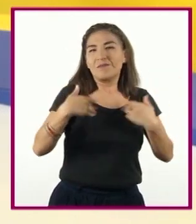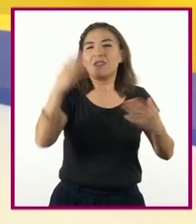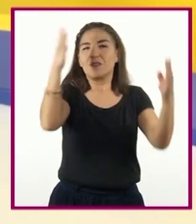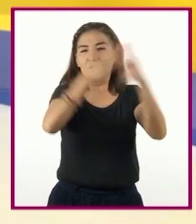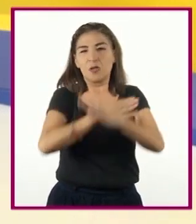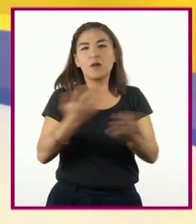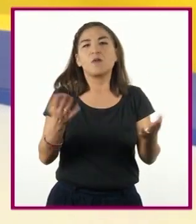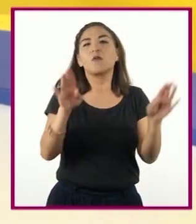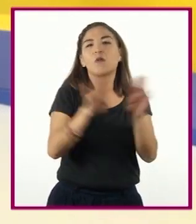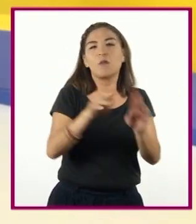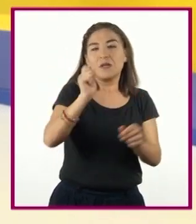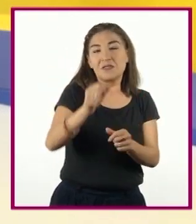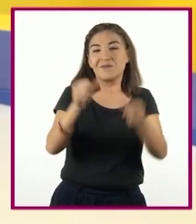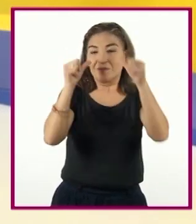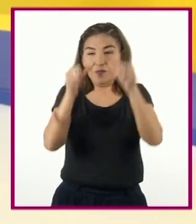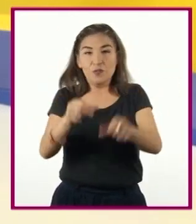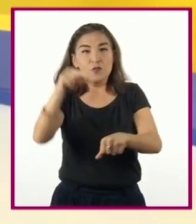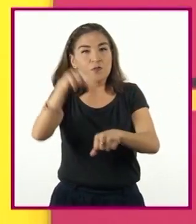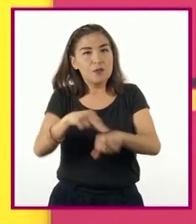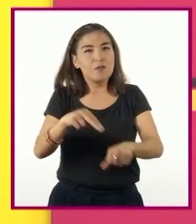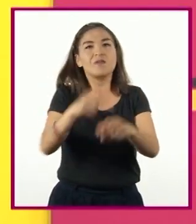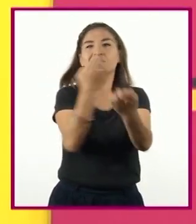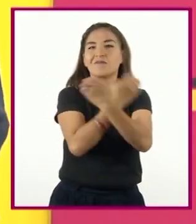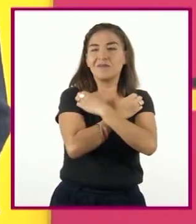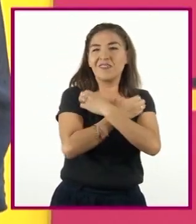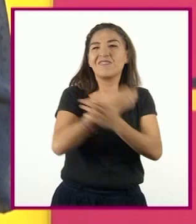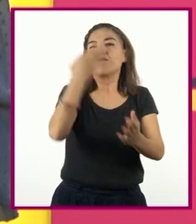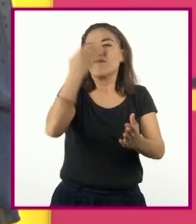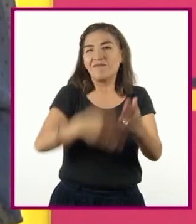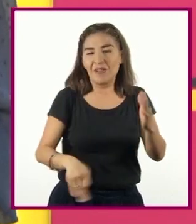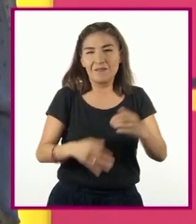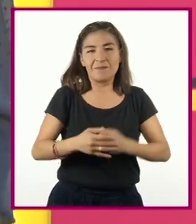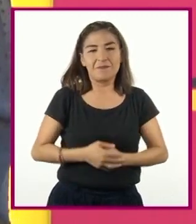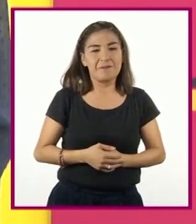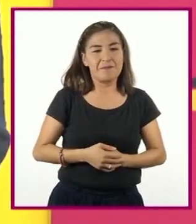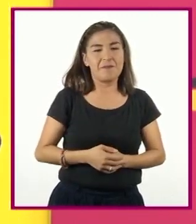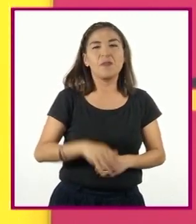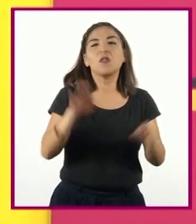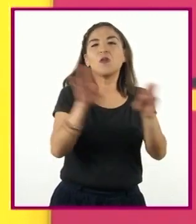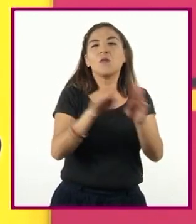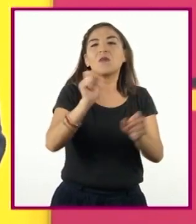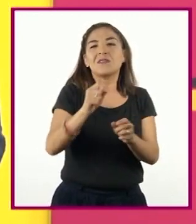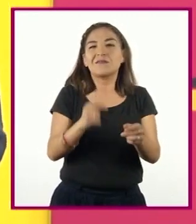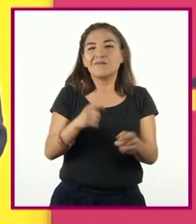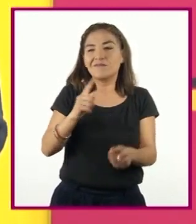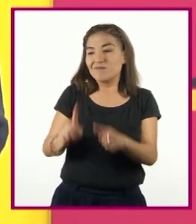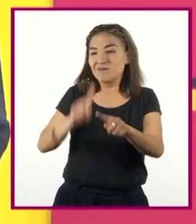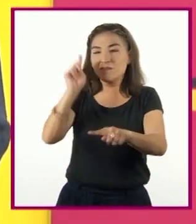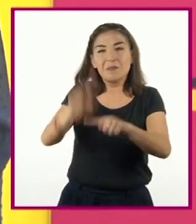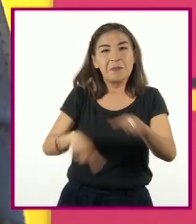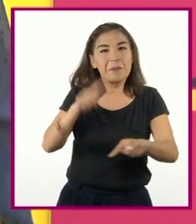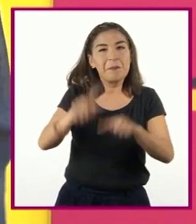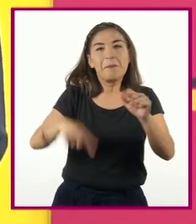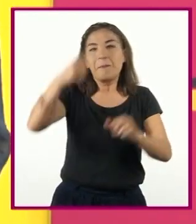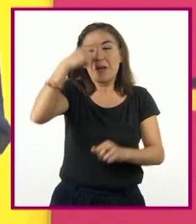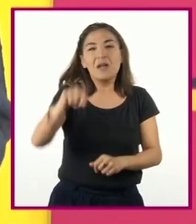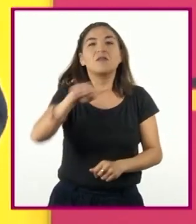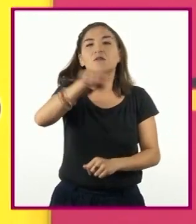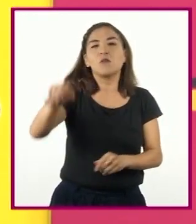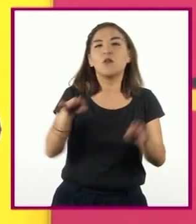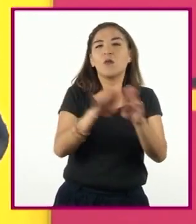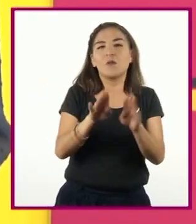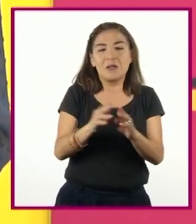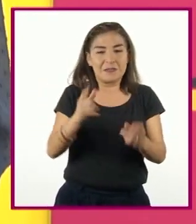vulnerabilidad social de salud y de educación, hacinamiento que limita la privacidad y el bienestar por no contar